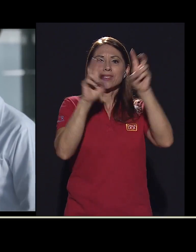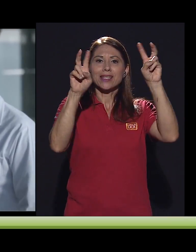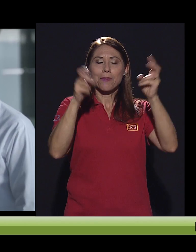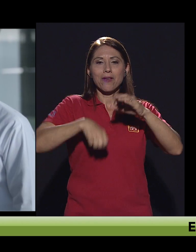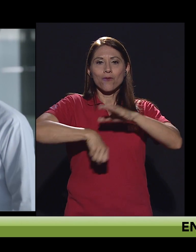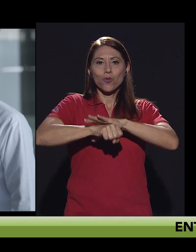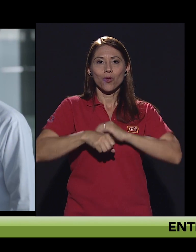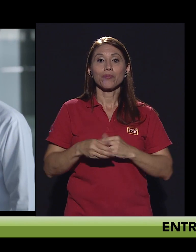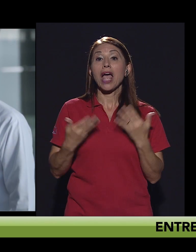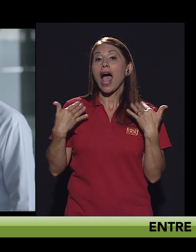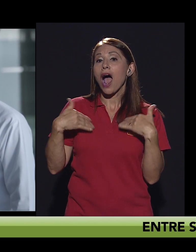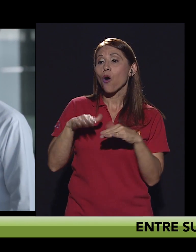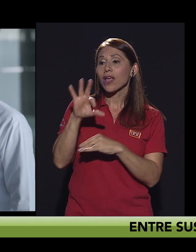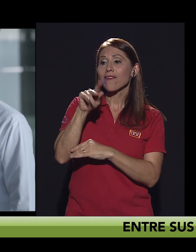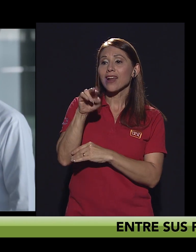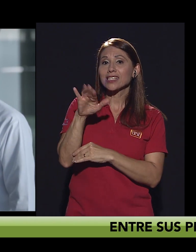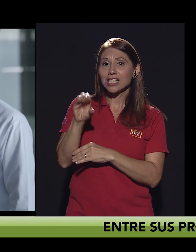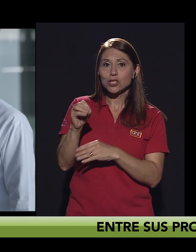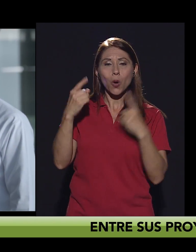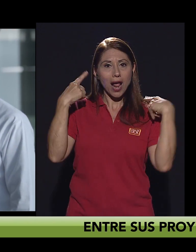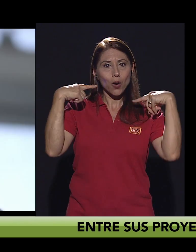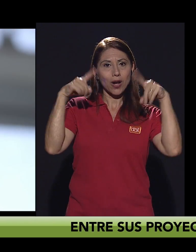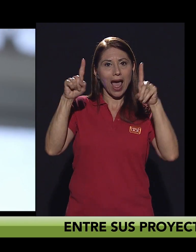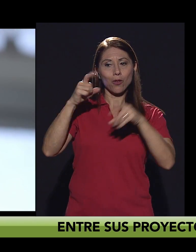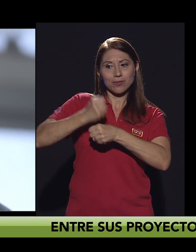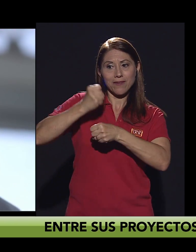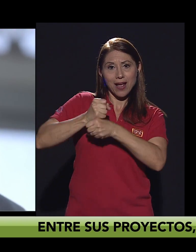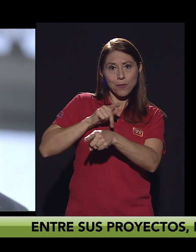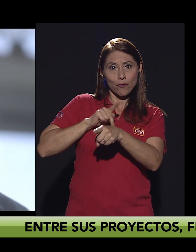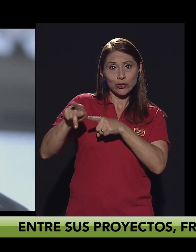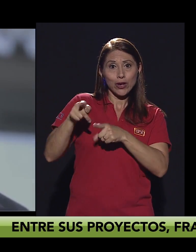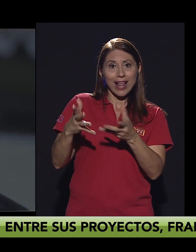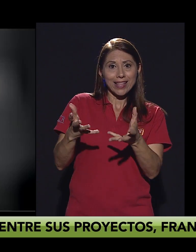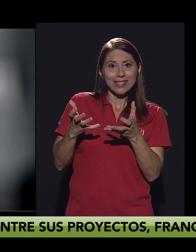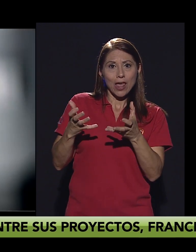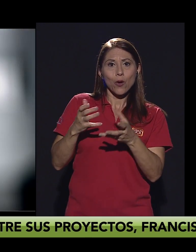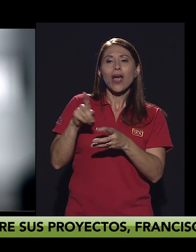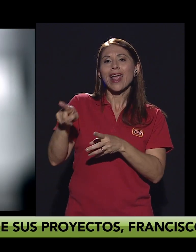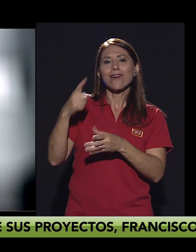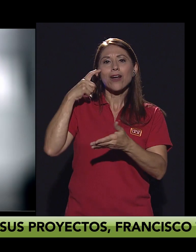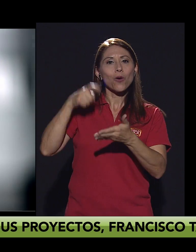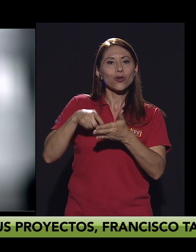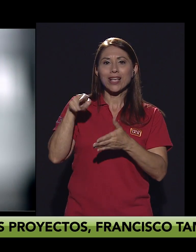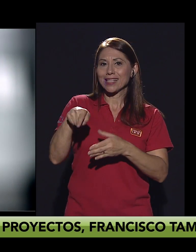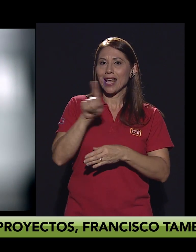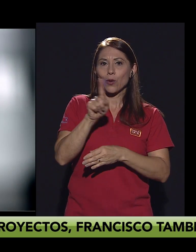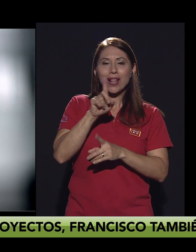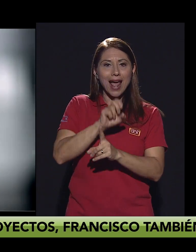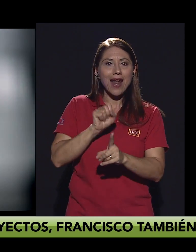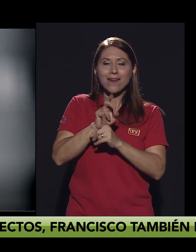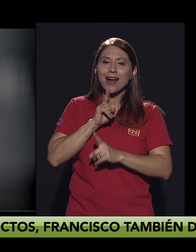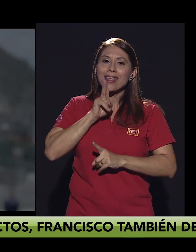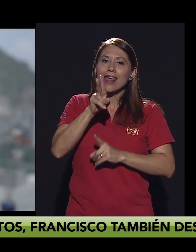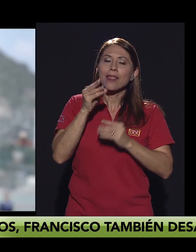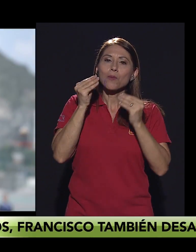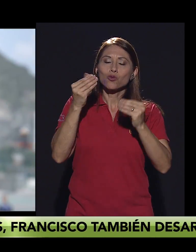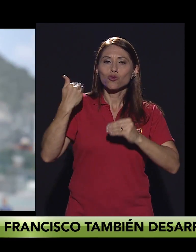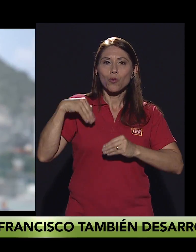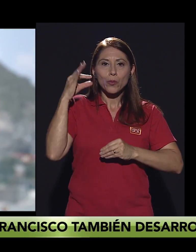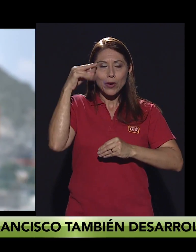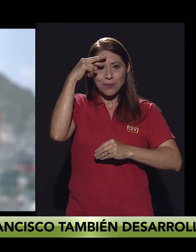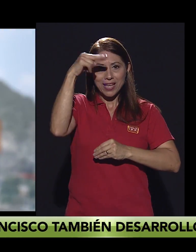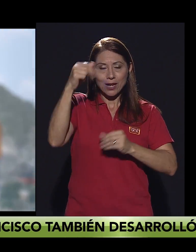Aunque Francisco ha logrado desempeñarse en las profesiones que ha deseado, él reconoce que esta no es la realidad de muchos mexicanos y mexicanas con